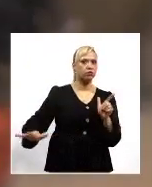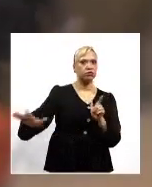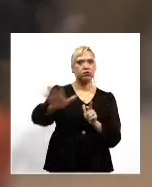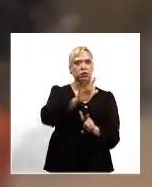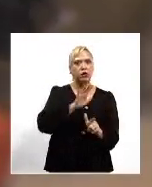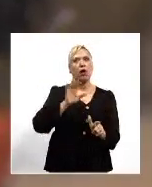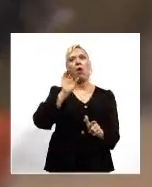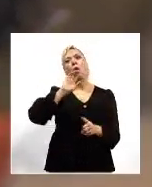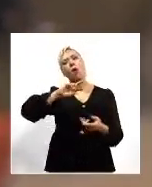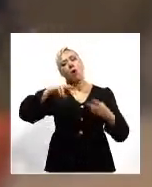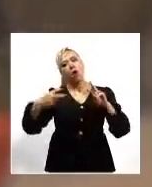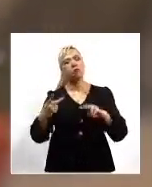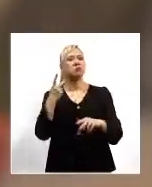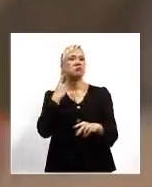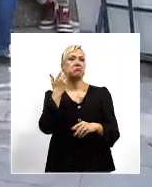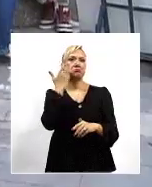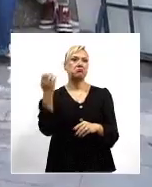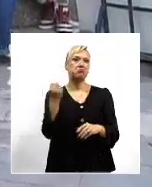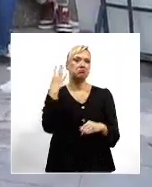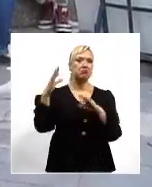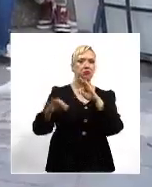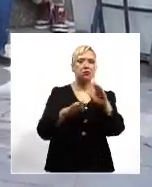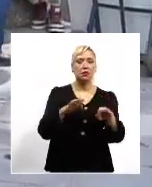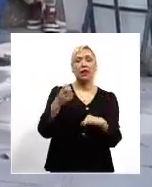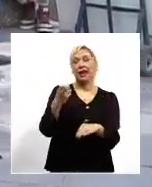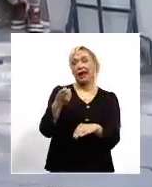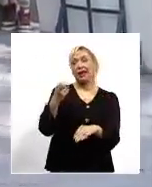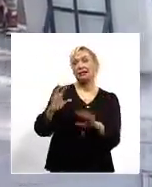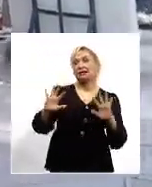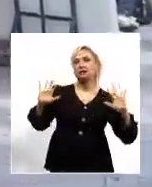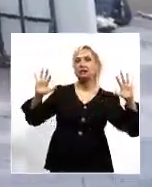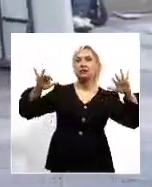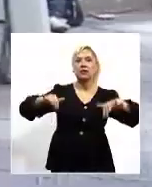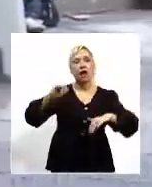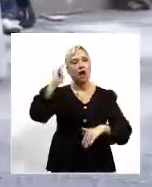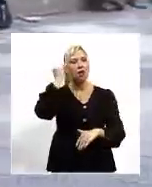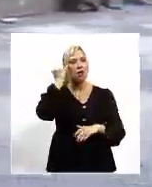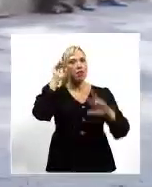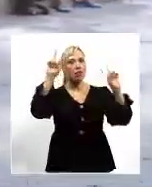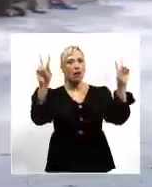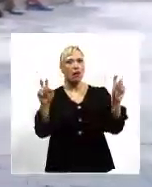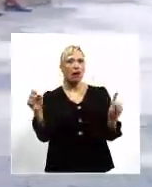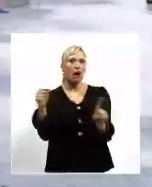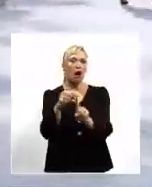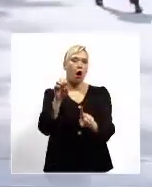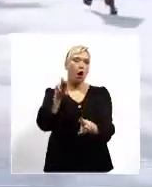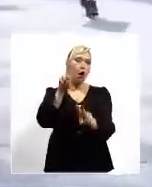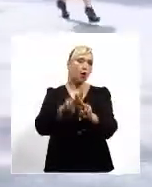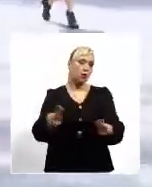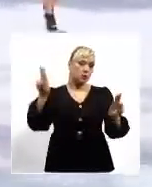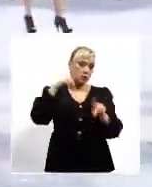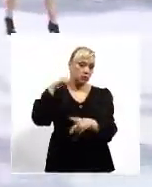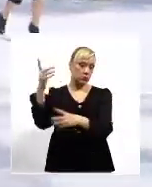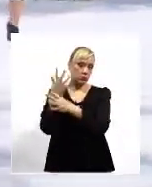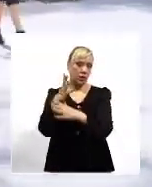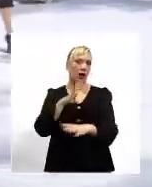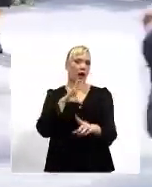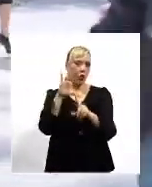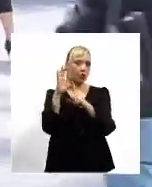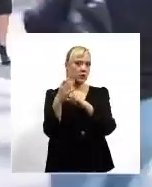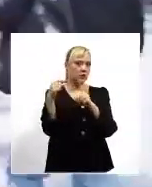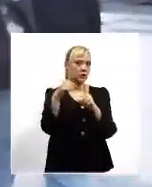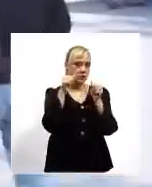la 22ª sesión del Foro Permanente para las Cuestiones Indígenas de Naciones Unidas. El magistrado Reyes Rodríguez